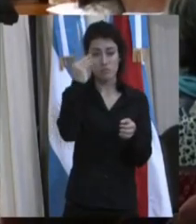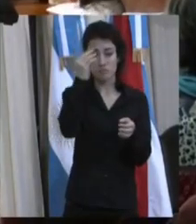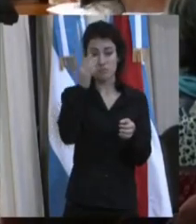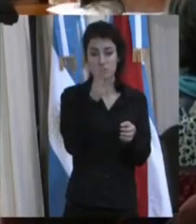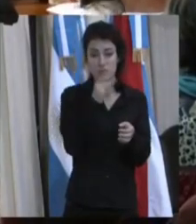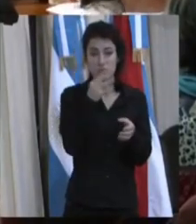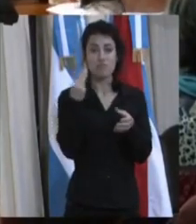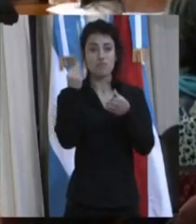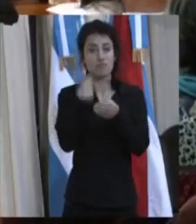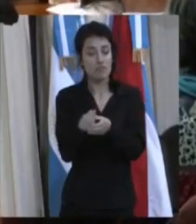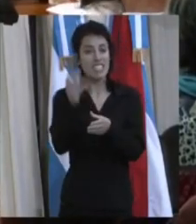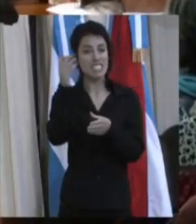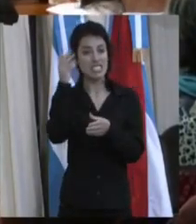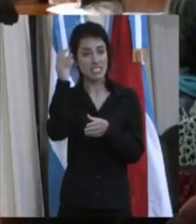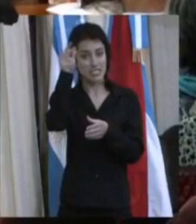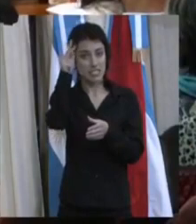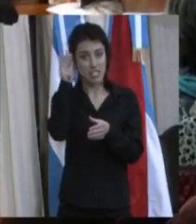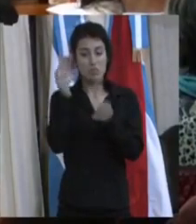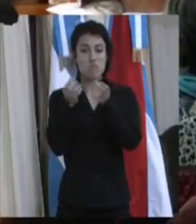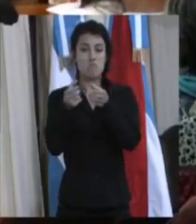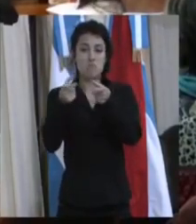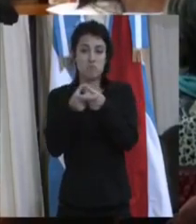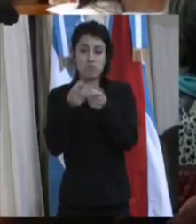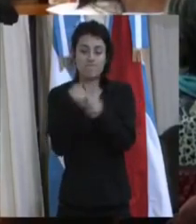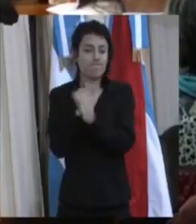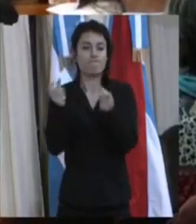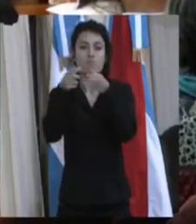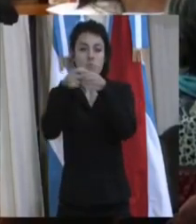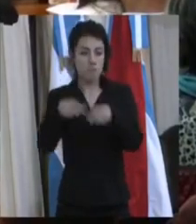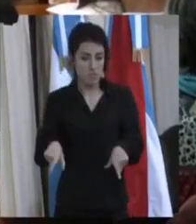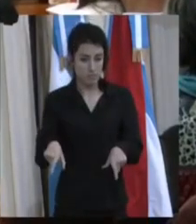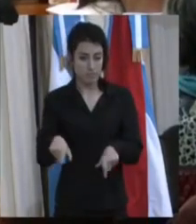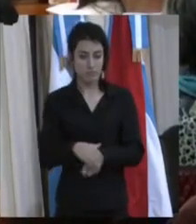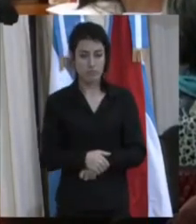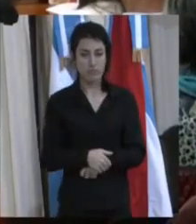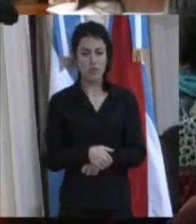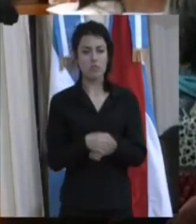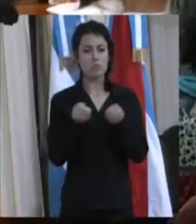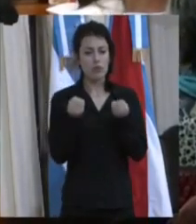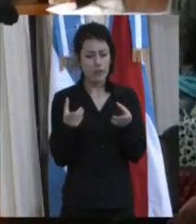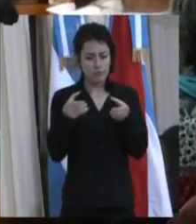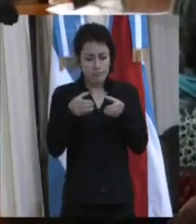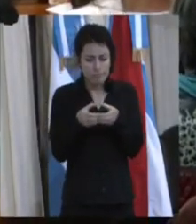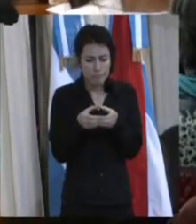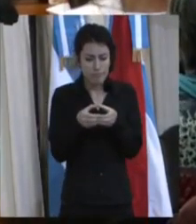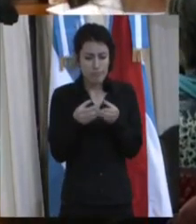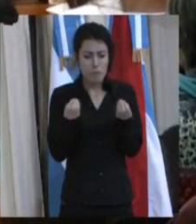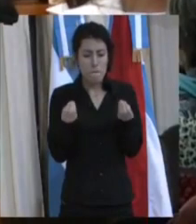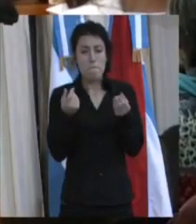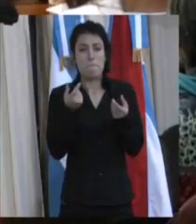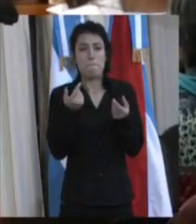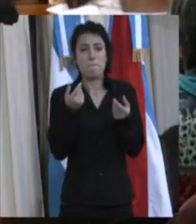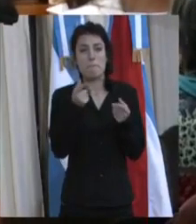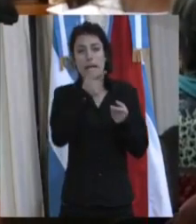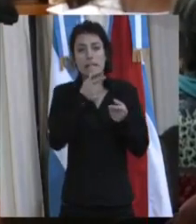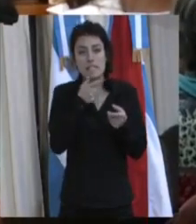liga finalmente no acuerda ni se desarman. ¿Por qué esta sociabilidad que parecía abierta al reclamo de las mujeres